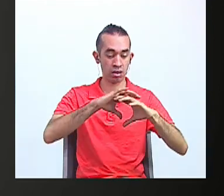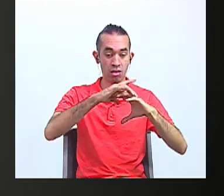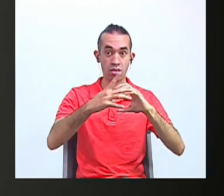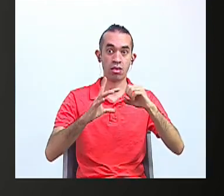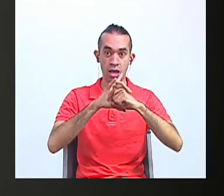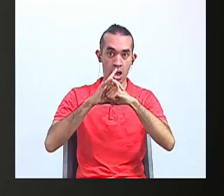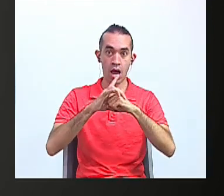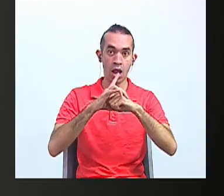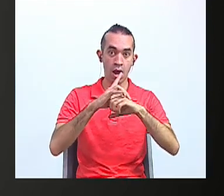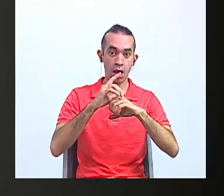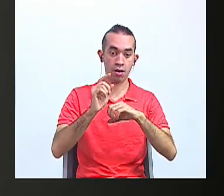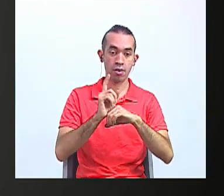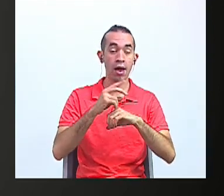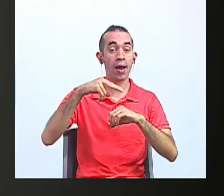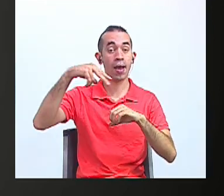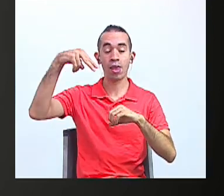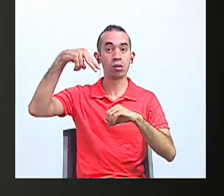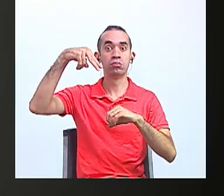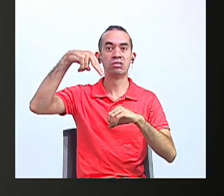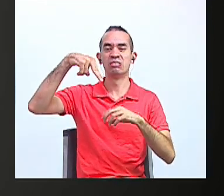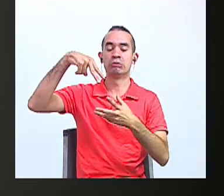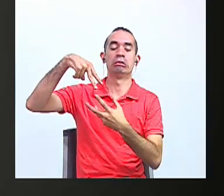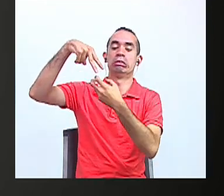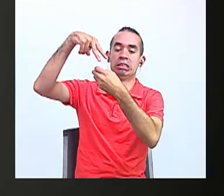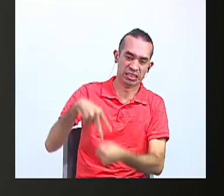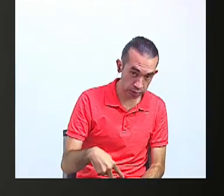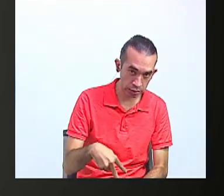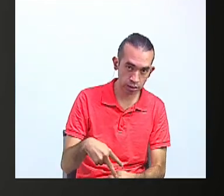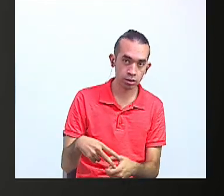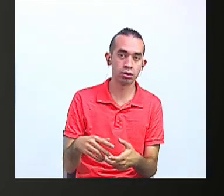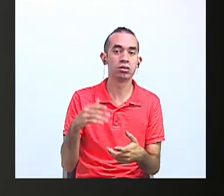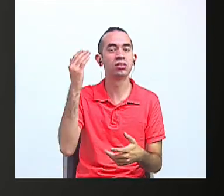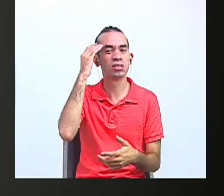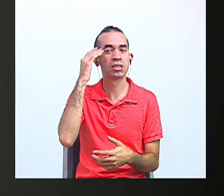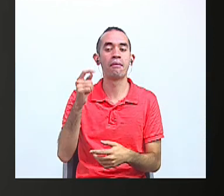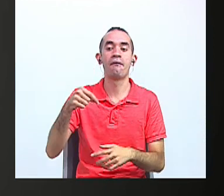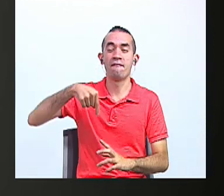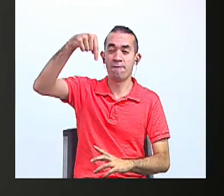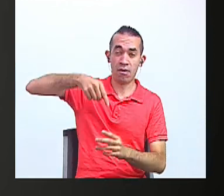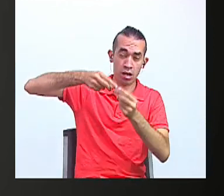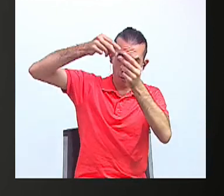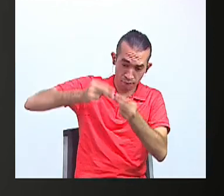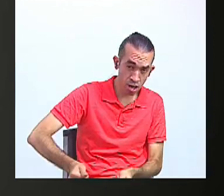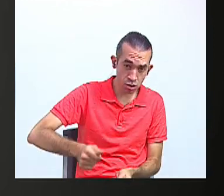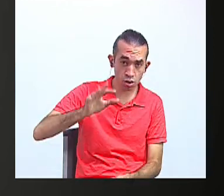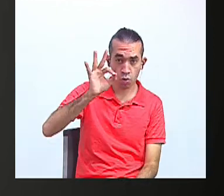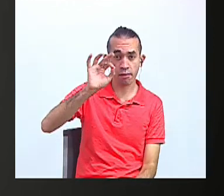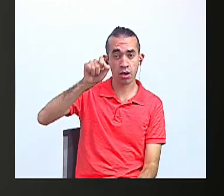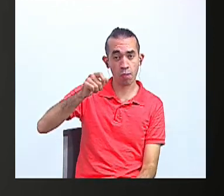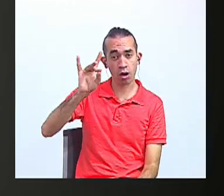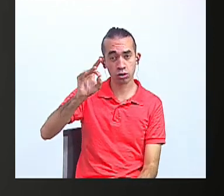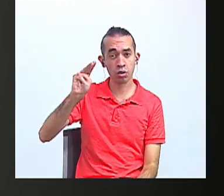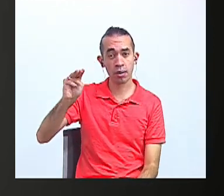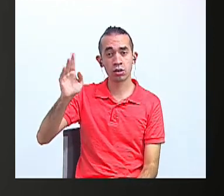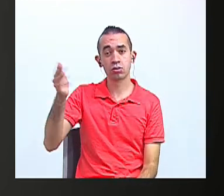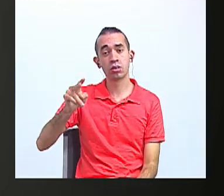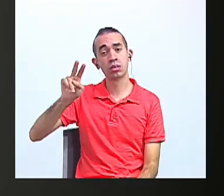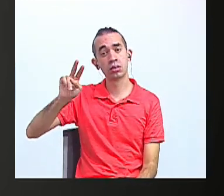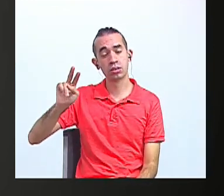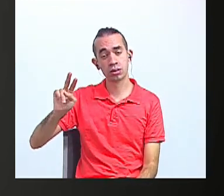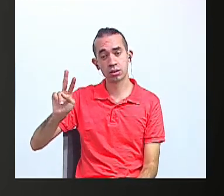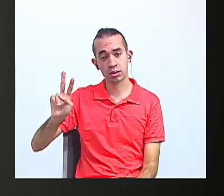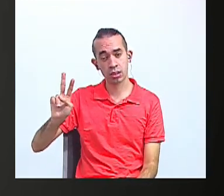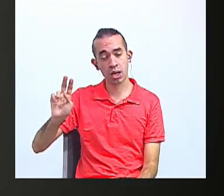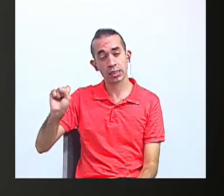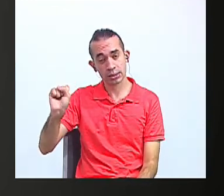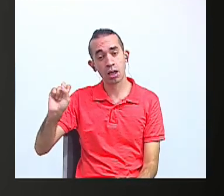terrestre. Recordemos que la aceleración de la gravedad es de 9,8 metros por segundo al cuadrado en las inmediaciones